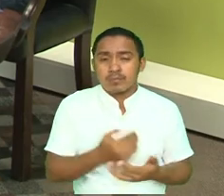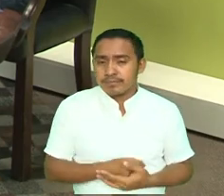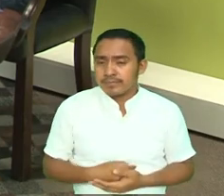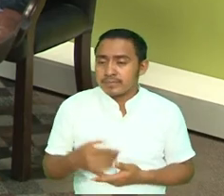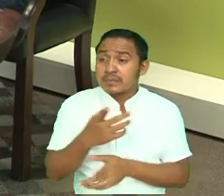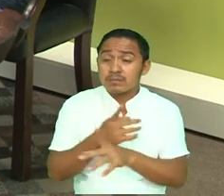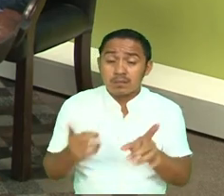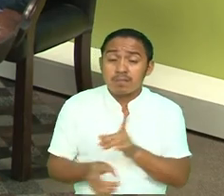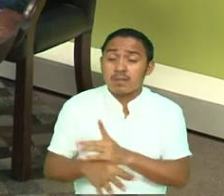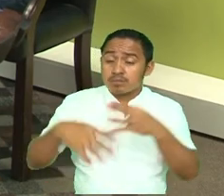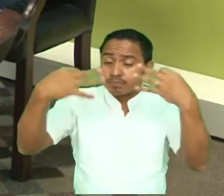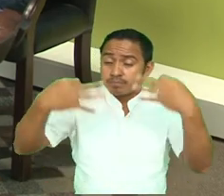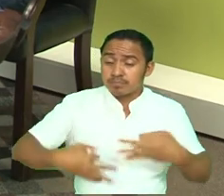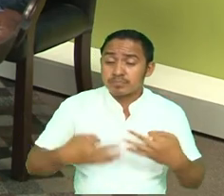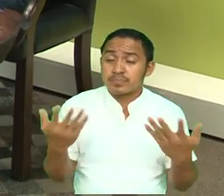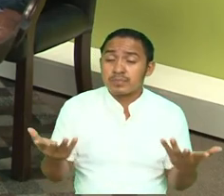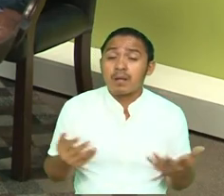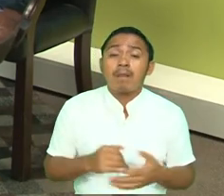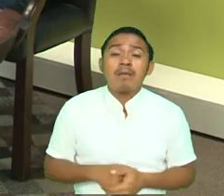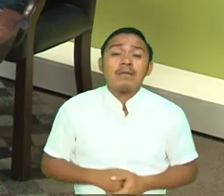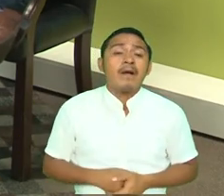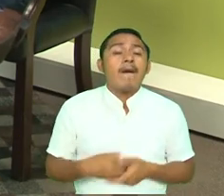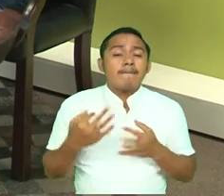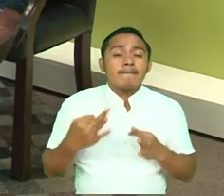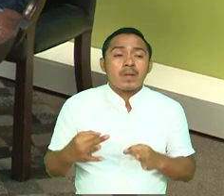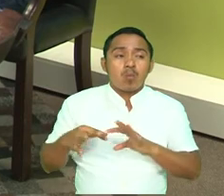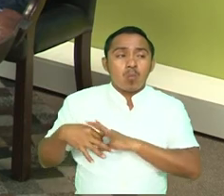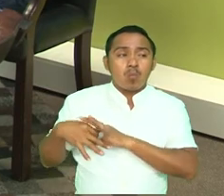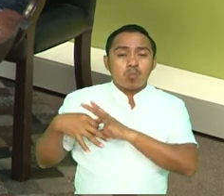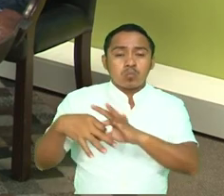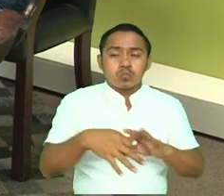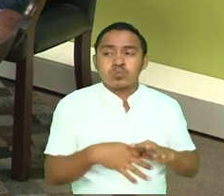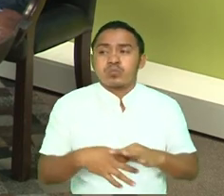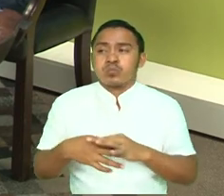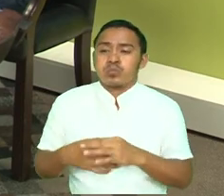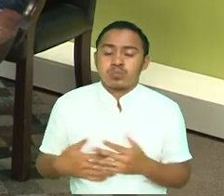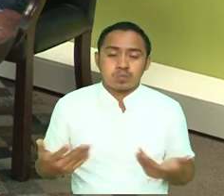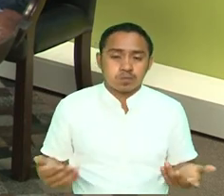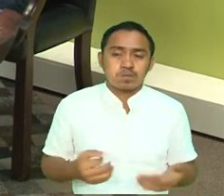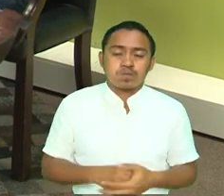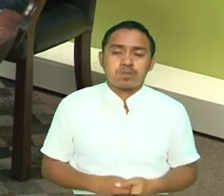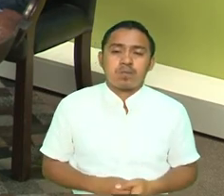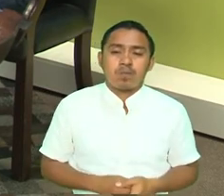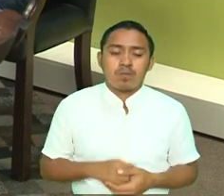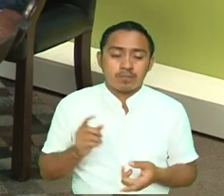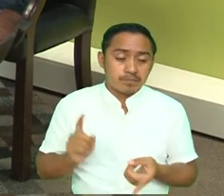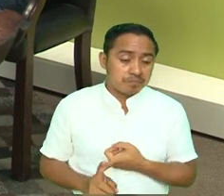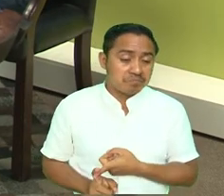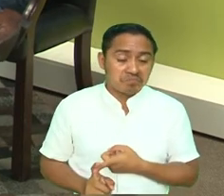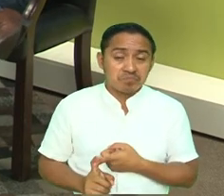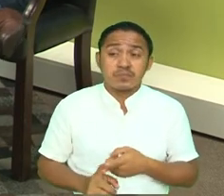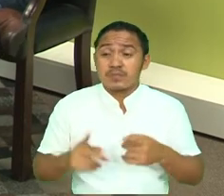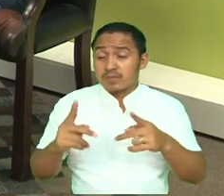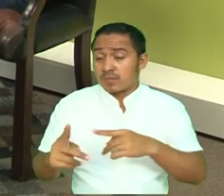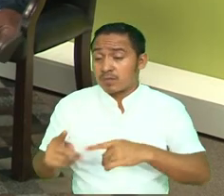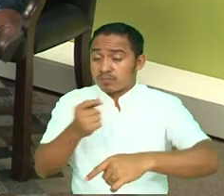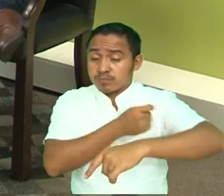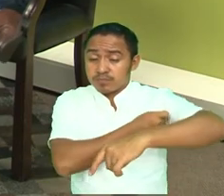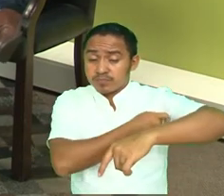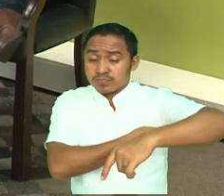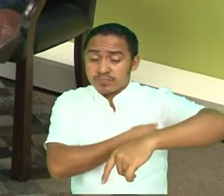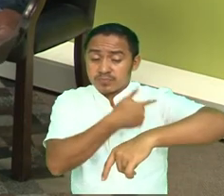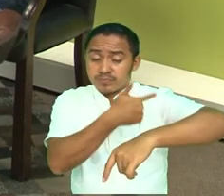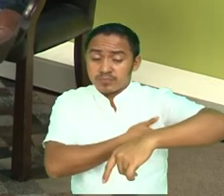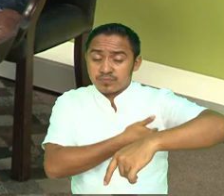disciplinada la aplicación. Disciplinada, y tiene que ser llevada de la mano con tratamientos convencionales, ya sea aplicarse las lociones o lo que son